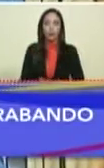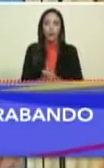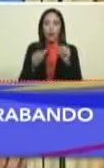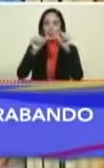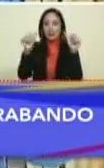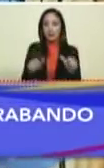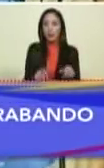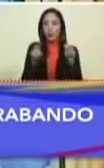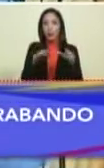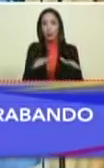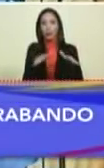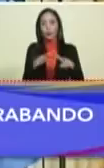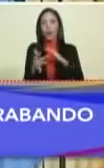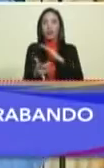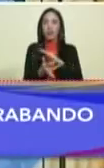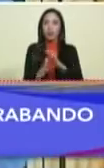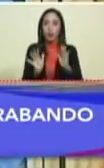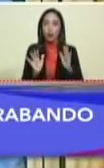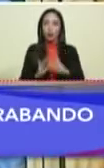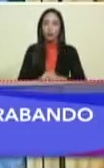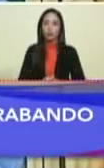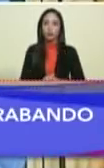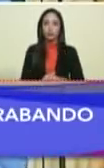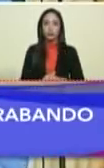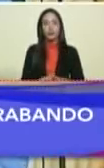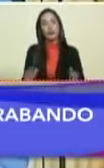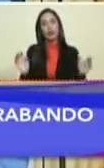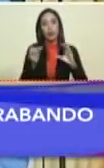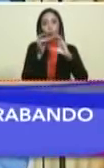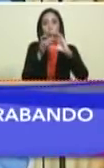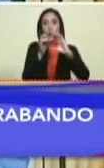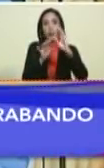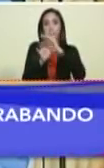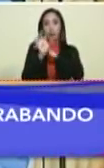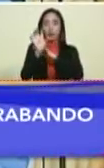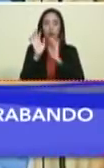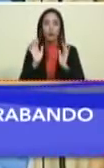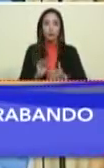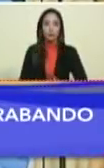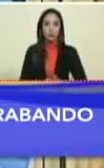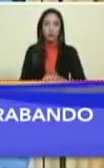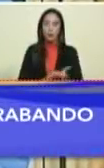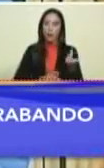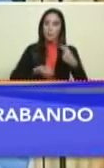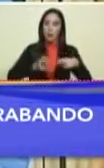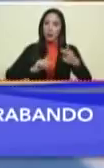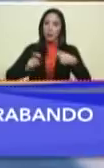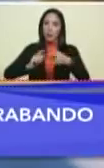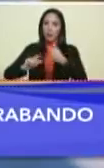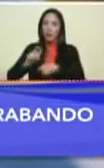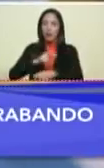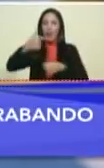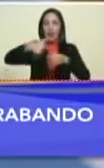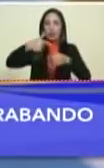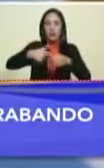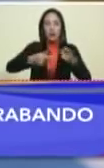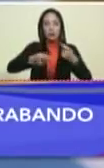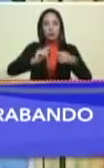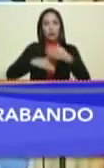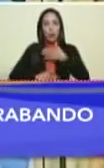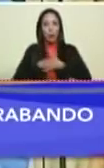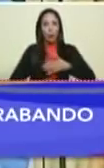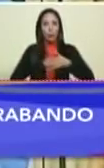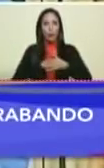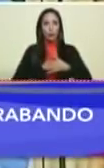vista tecnológico, con nuestro bendito carnet de la patria, para garantizarle el subsidio